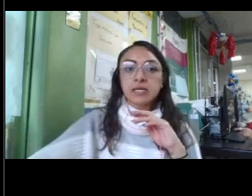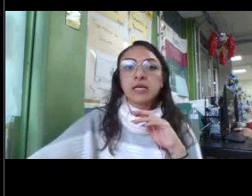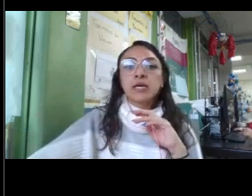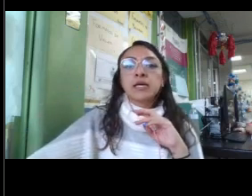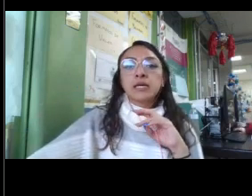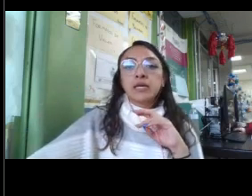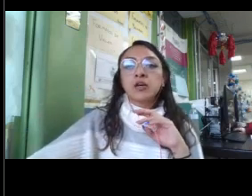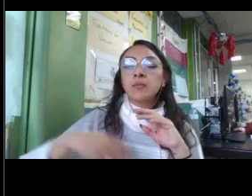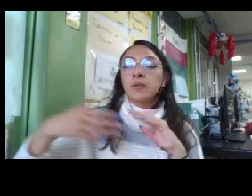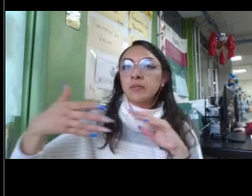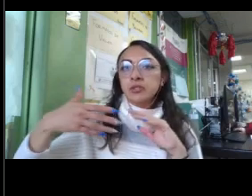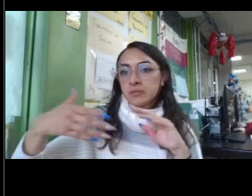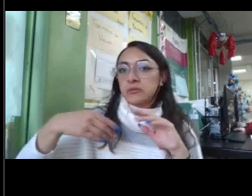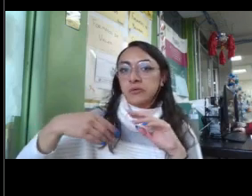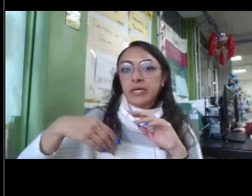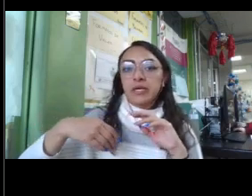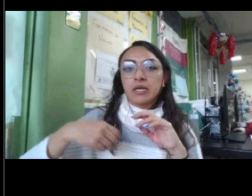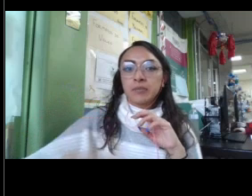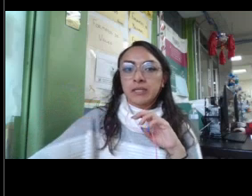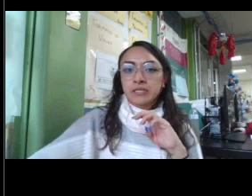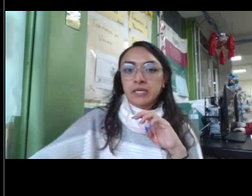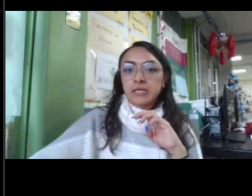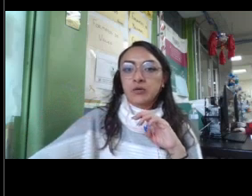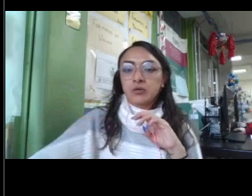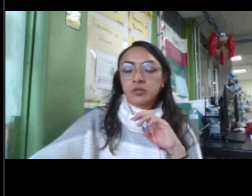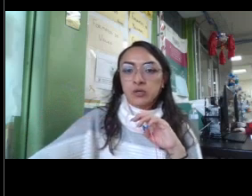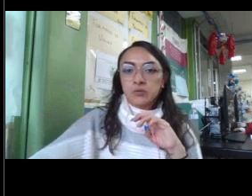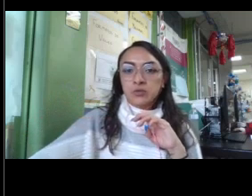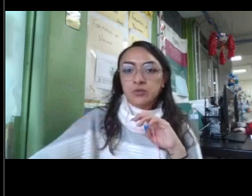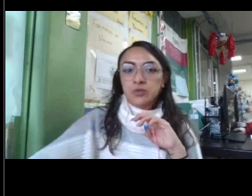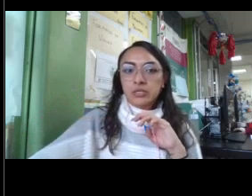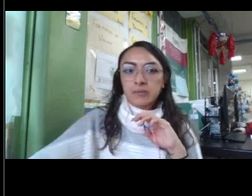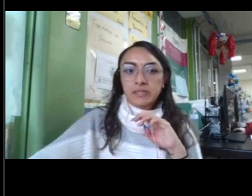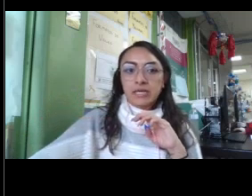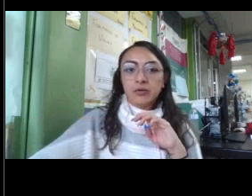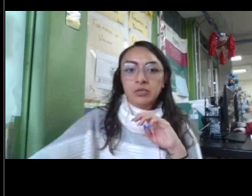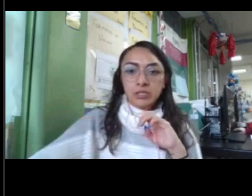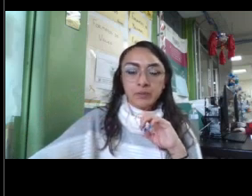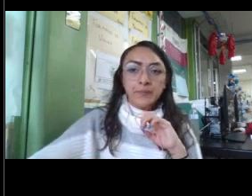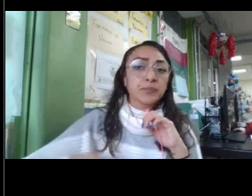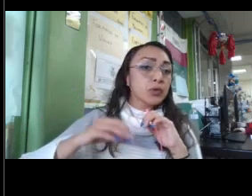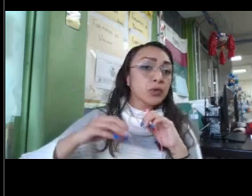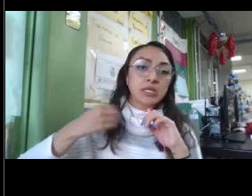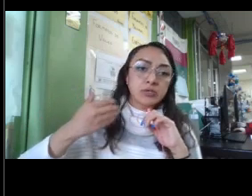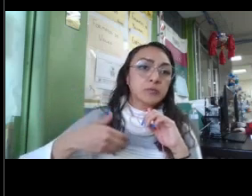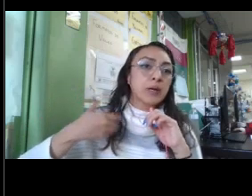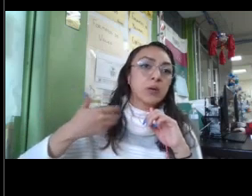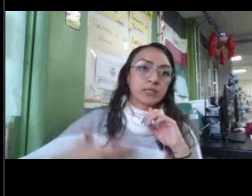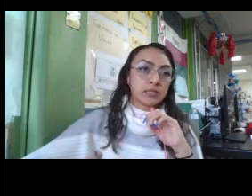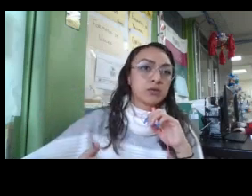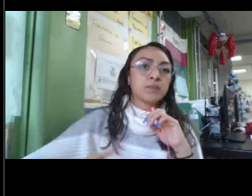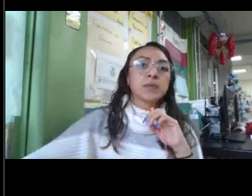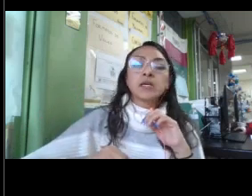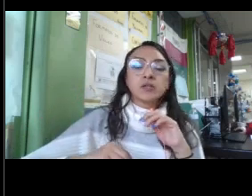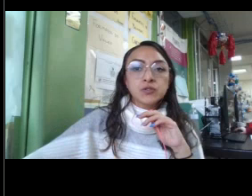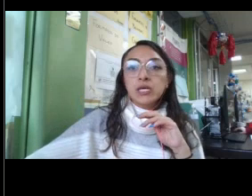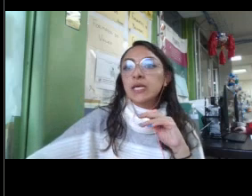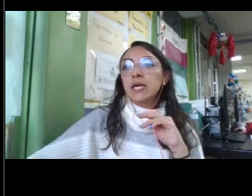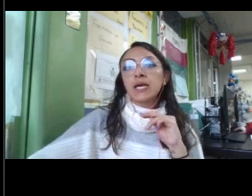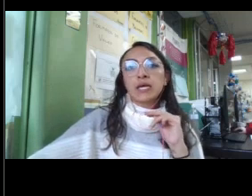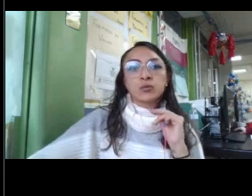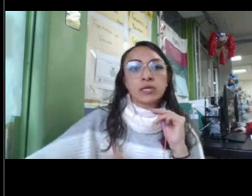señas? ¿Y cómo vamos a vincular el aprendizaje con los alumnos con discapacidad auditiva? Todo esto es paulatino.